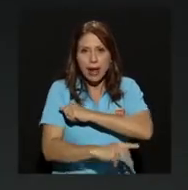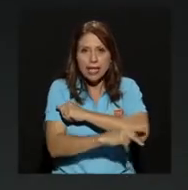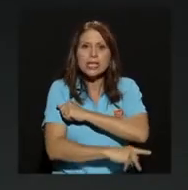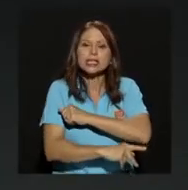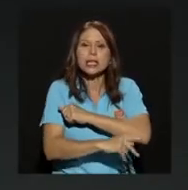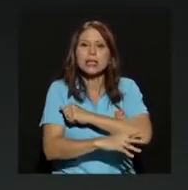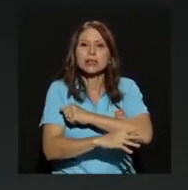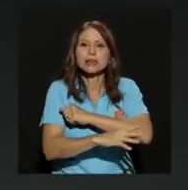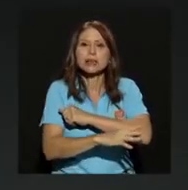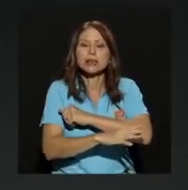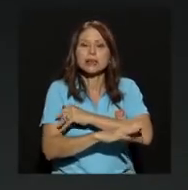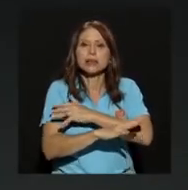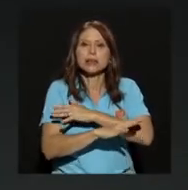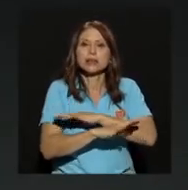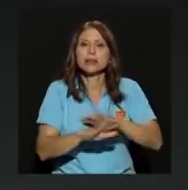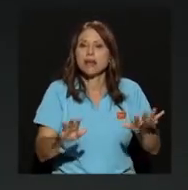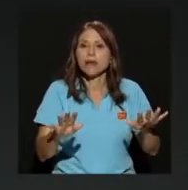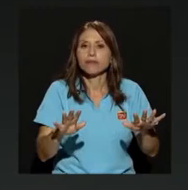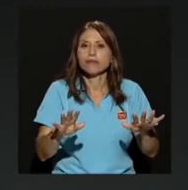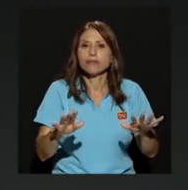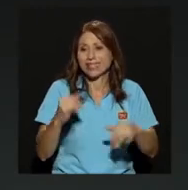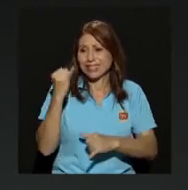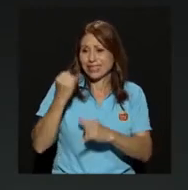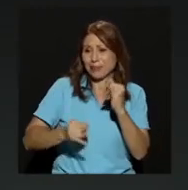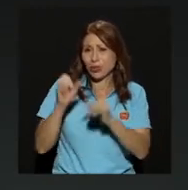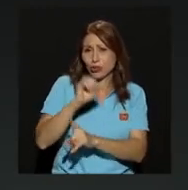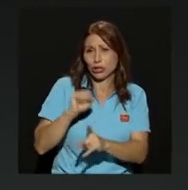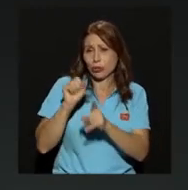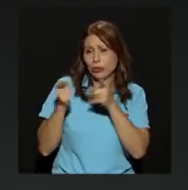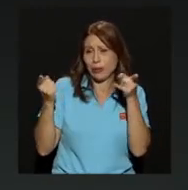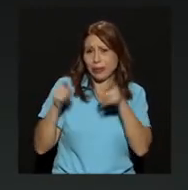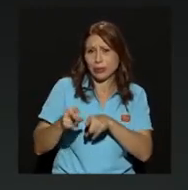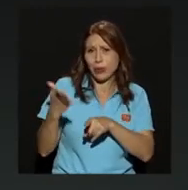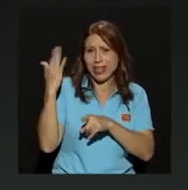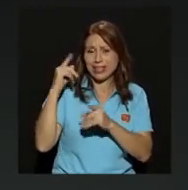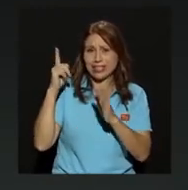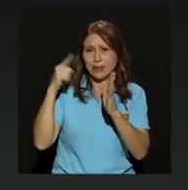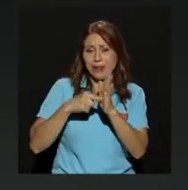salió de la postración de mí 1982